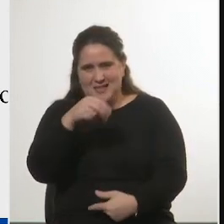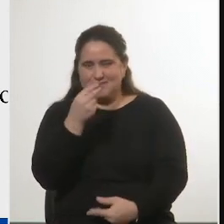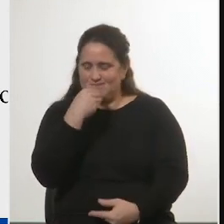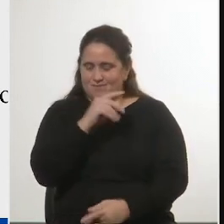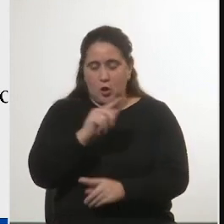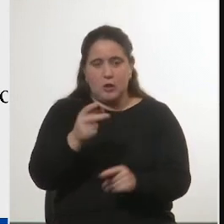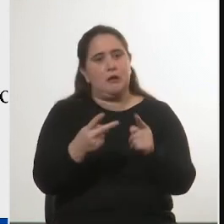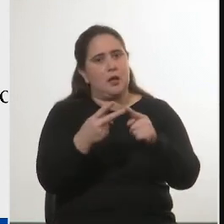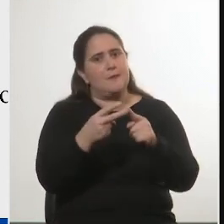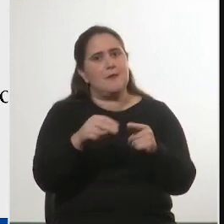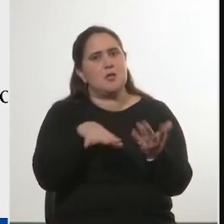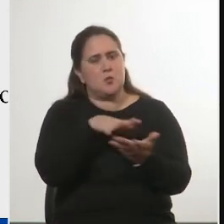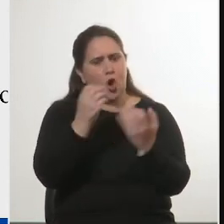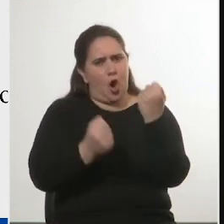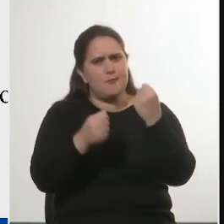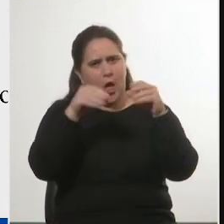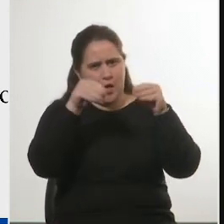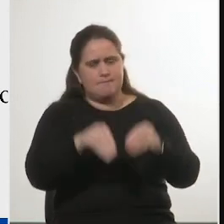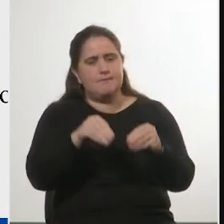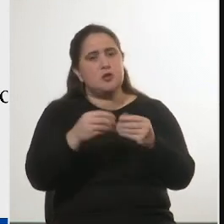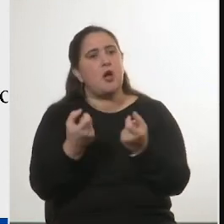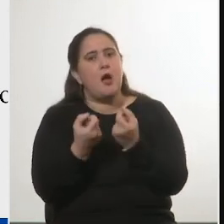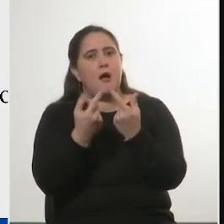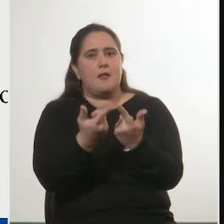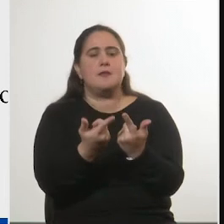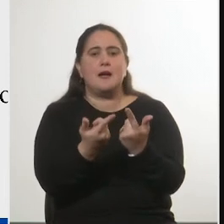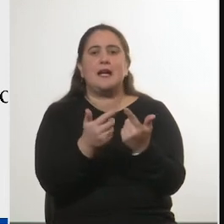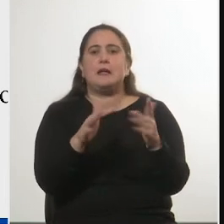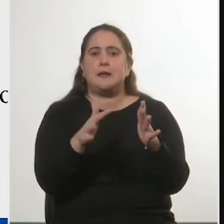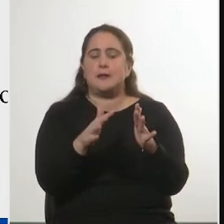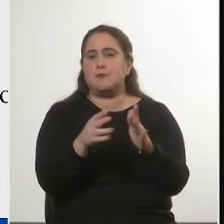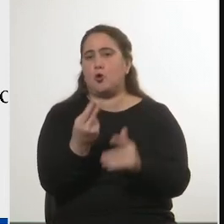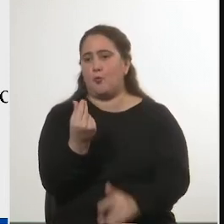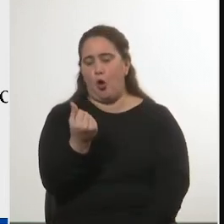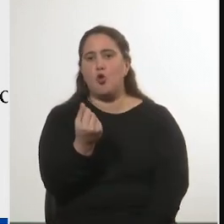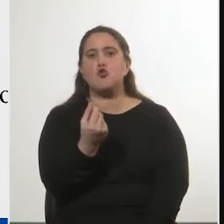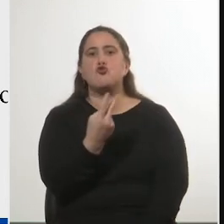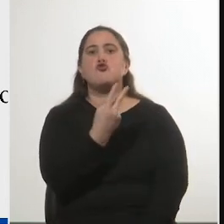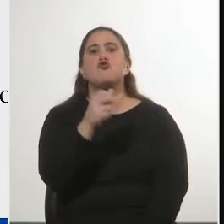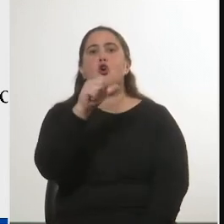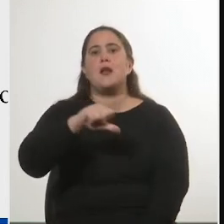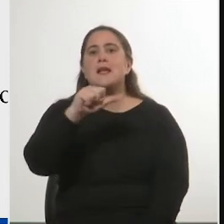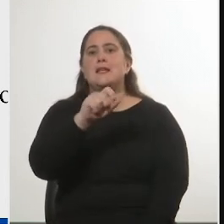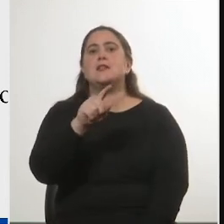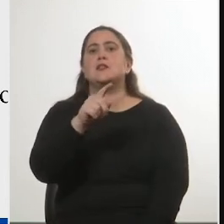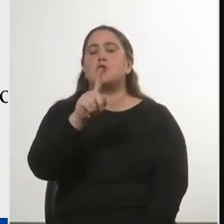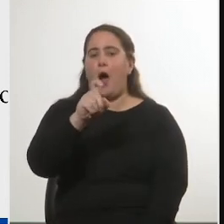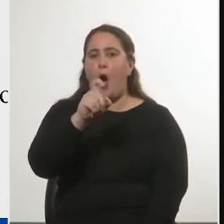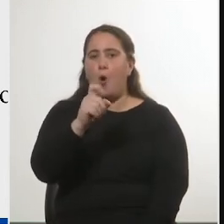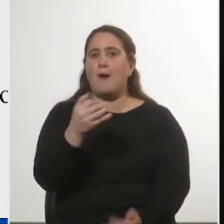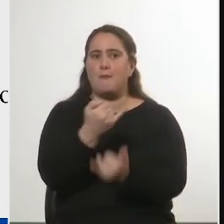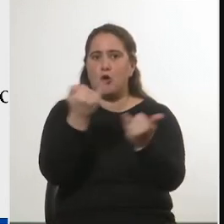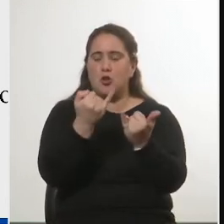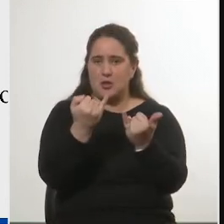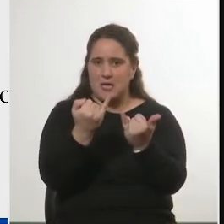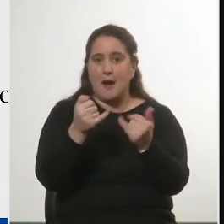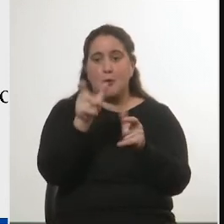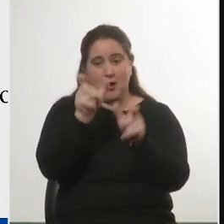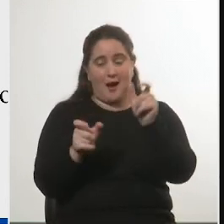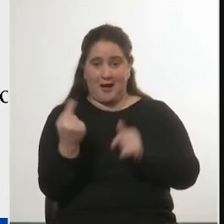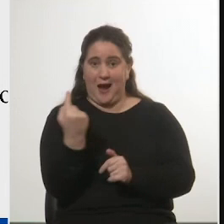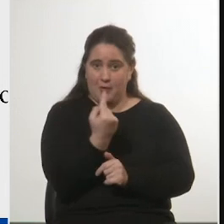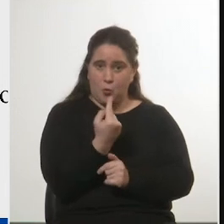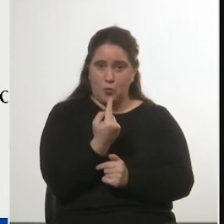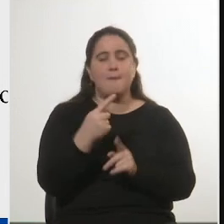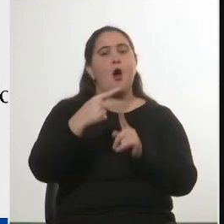eran vulnerables, se les dio el equivalente al costo de 2 litros de agua por día por persona durante un mes.